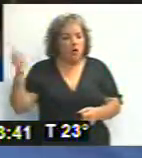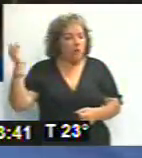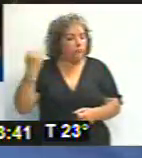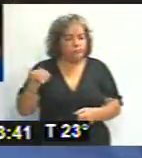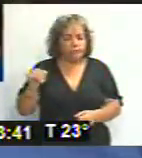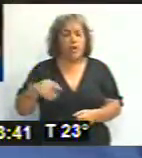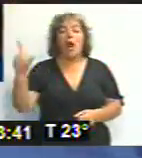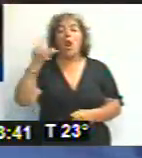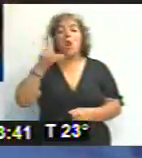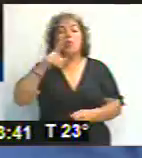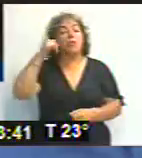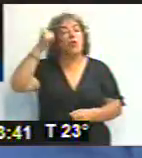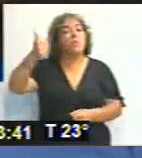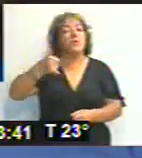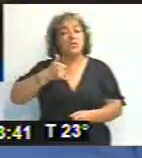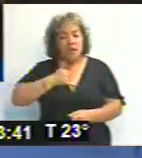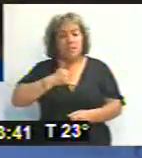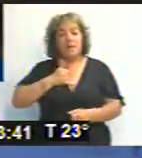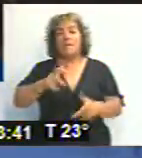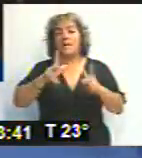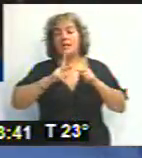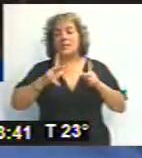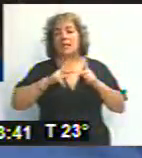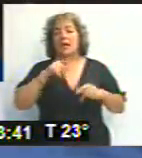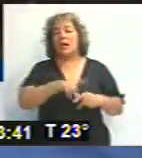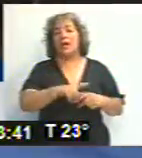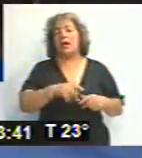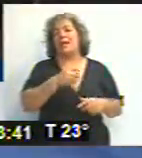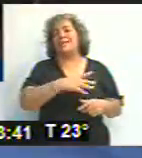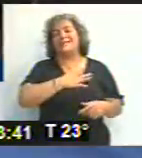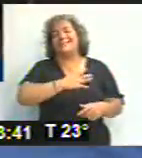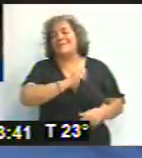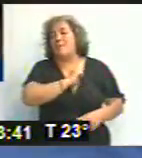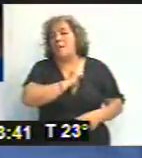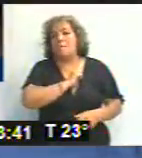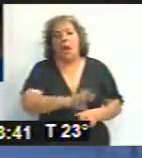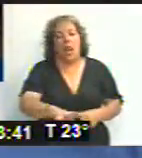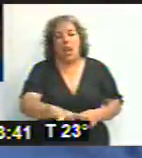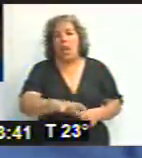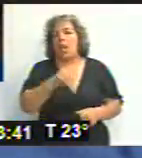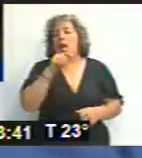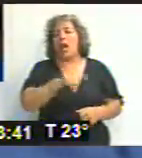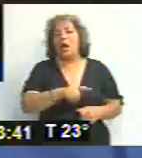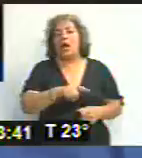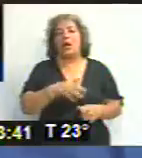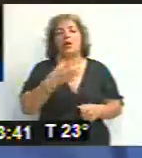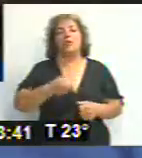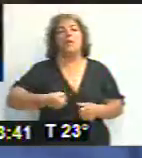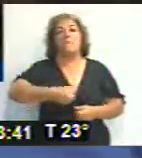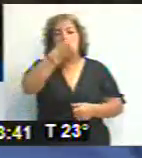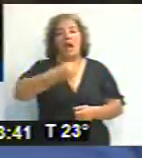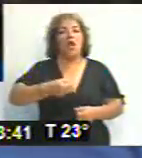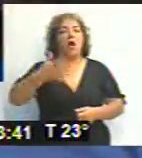El lunes, cuando me llamaron, me dijeron que, bueno, que estaba mal, que le metieron un palo en el